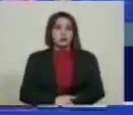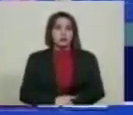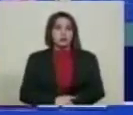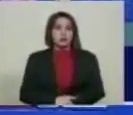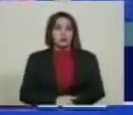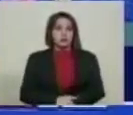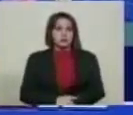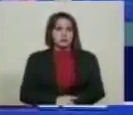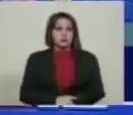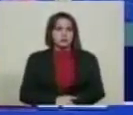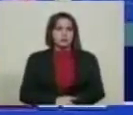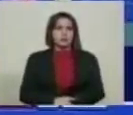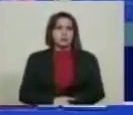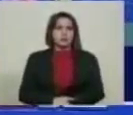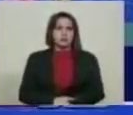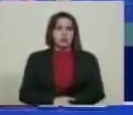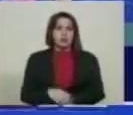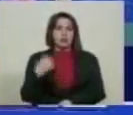Hemos tenido